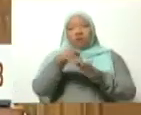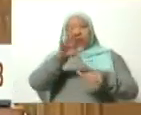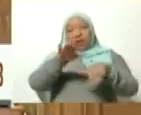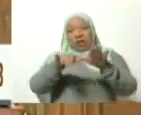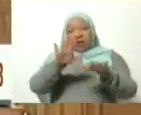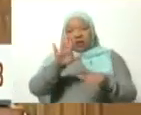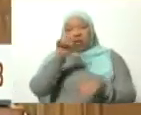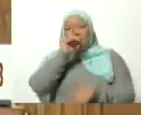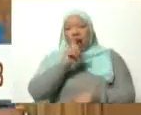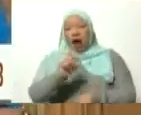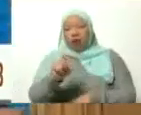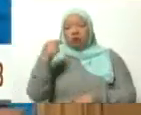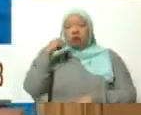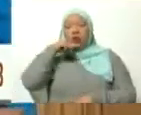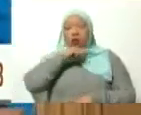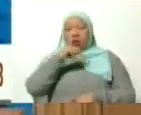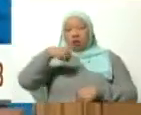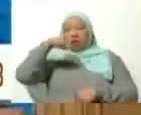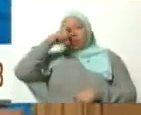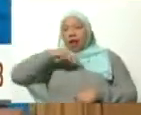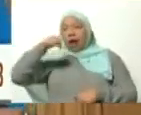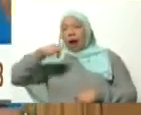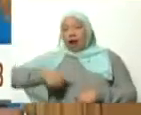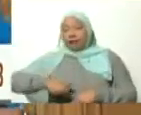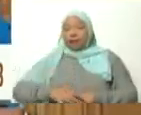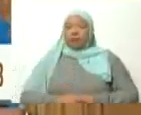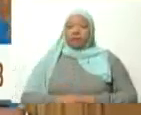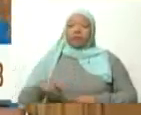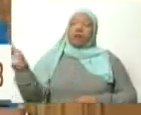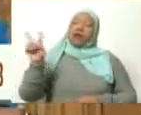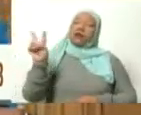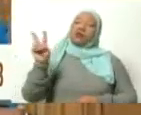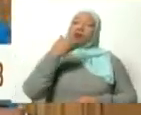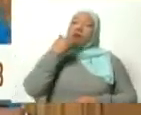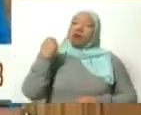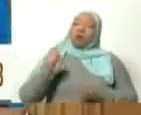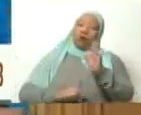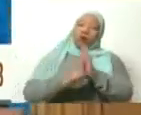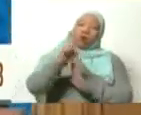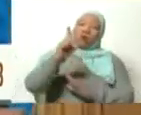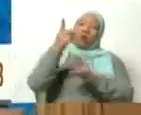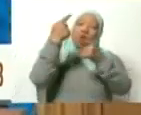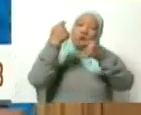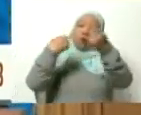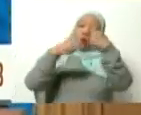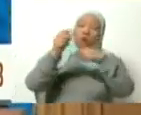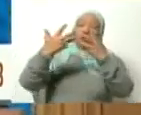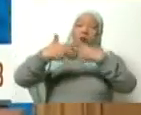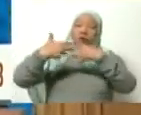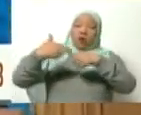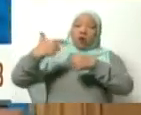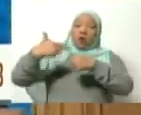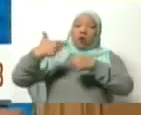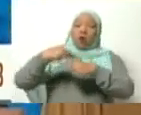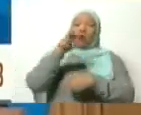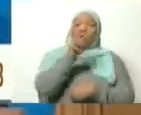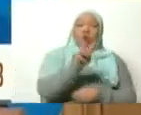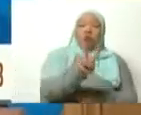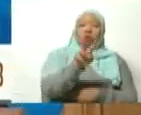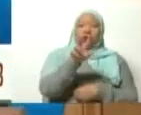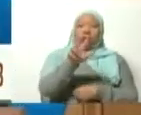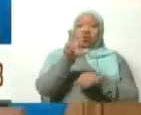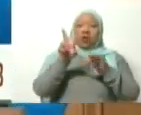2015 y octubre del corriente año, Venezuela ha perdido por ingresos petroleros